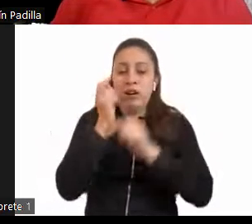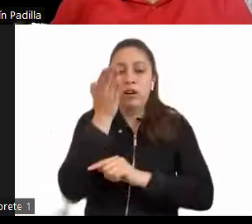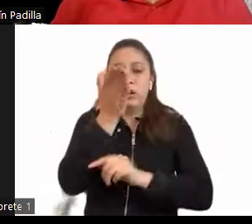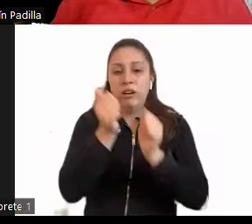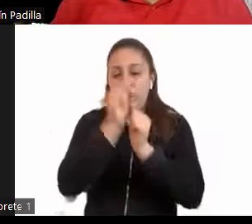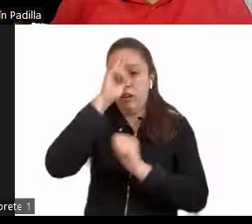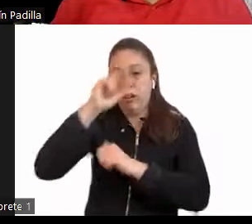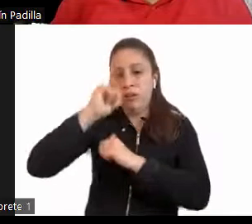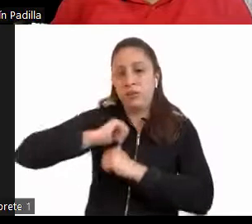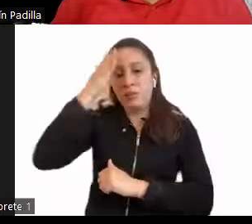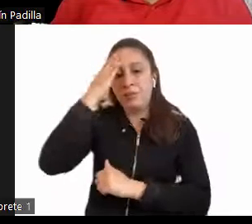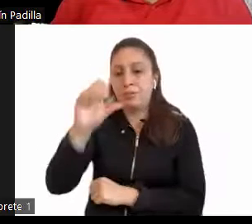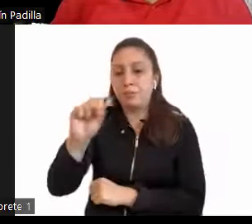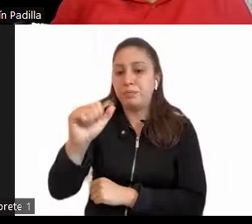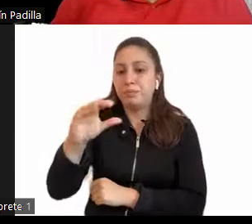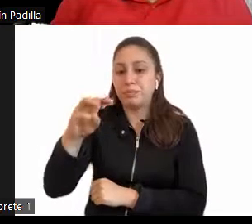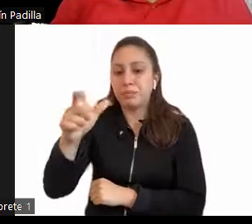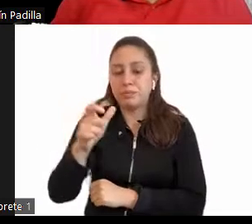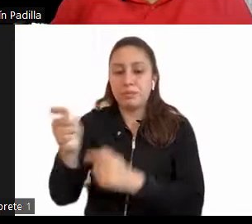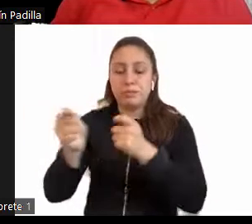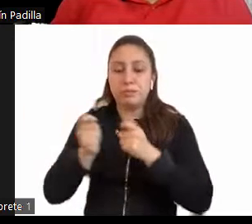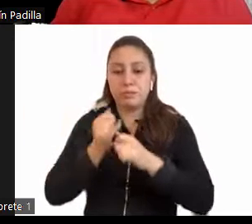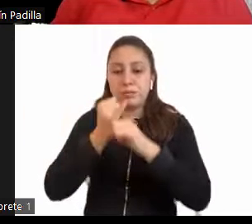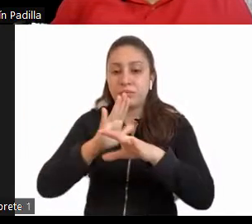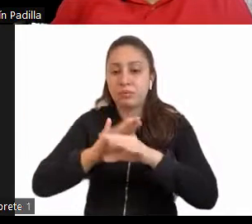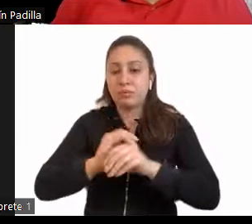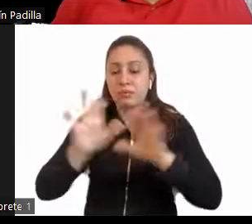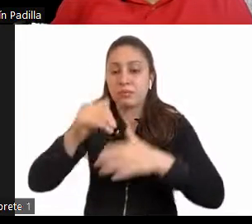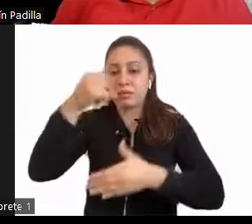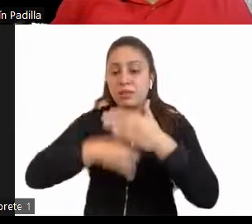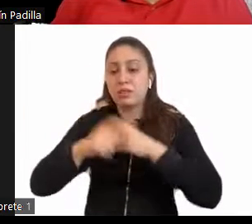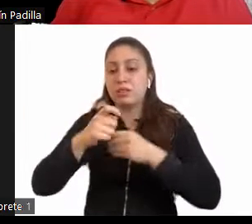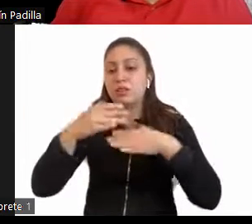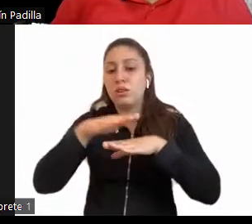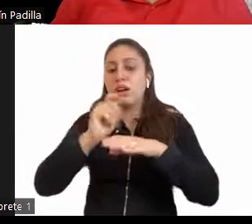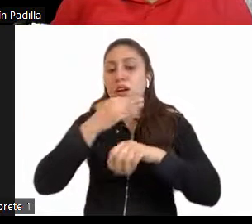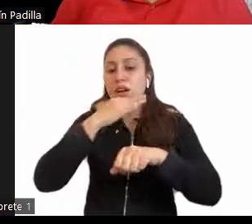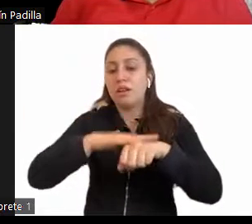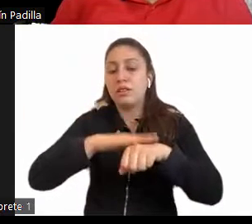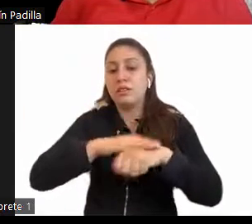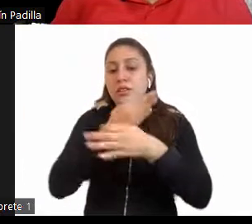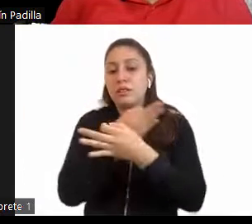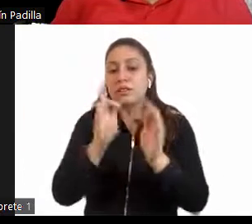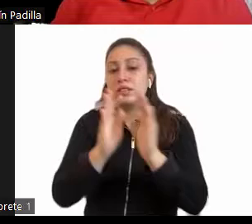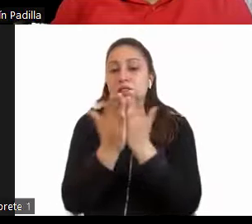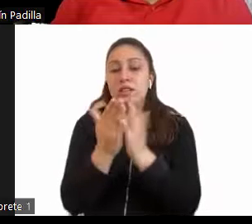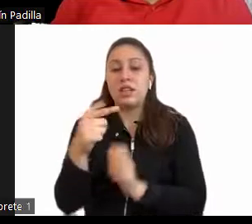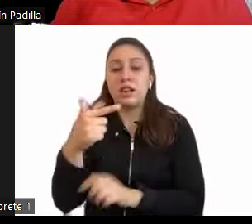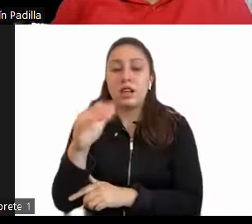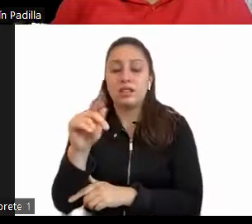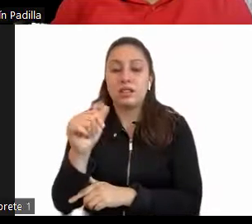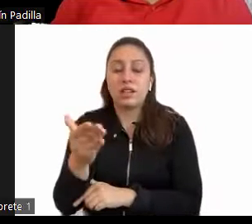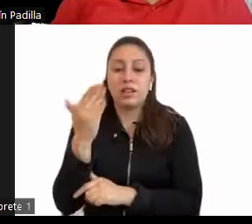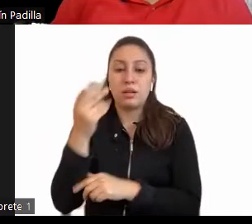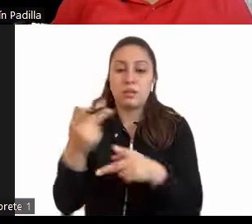Aguas de la Ciudad de México rinda un informe a esta soberanía sobre el aviso publicado en la Gaceta Oficial de la Ciudad de México del día